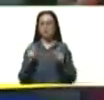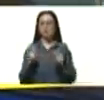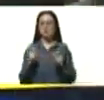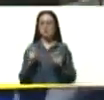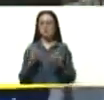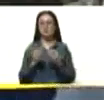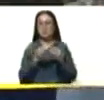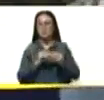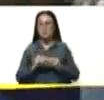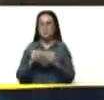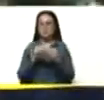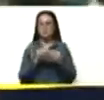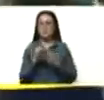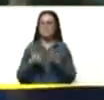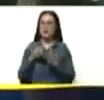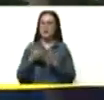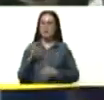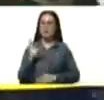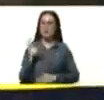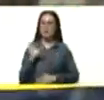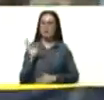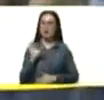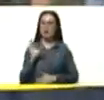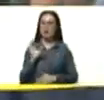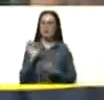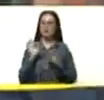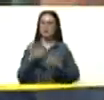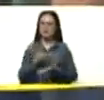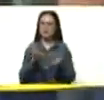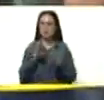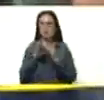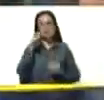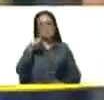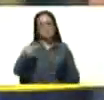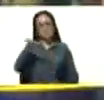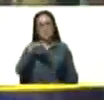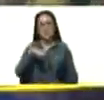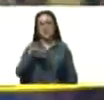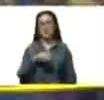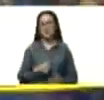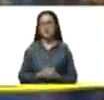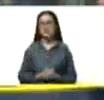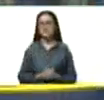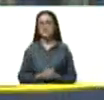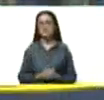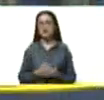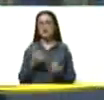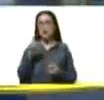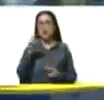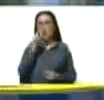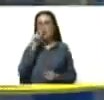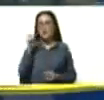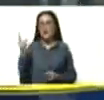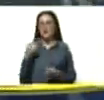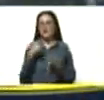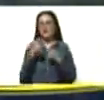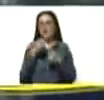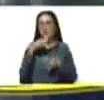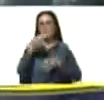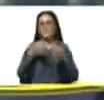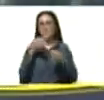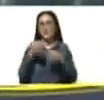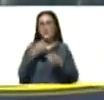a recuperar el Metro de Caracas y ponerlo de manera digna para nuestro pueblo. Le paso al Potro para que el Potro explique un poco los detalles, los trabajos que